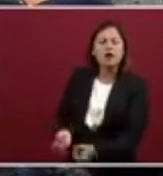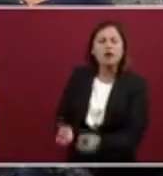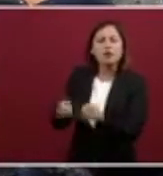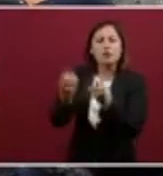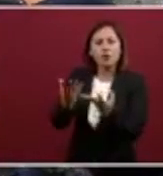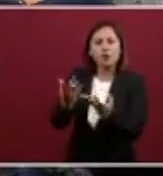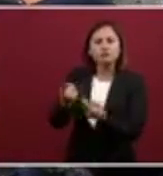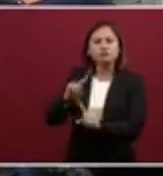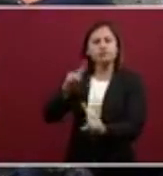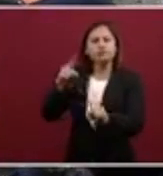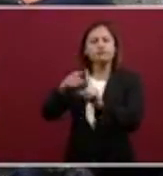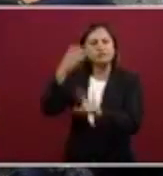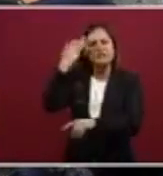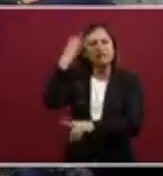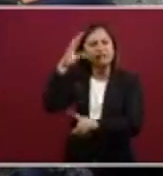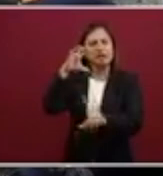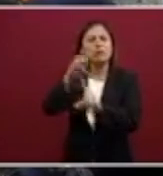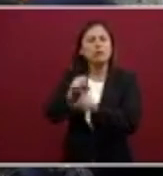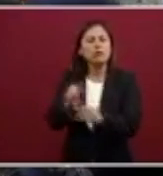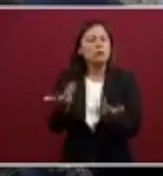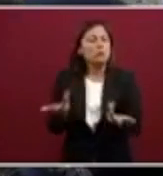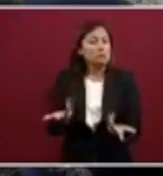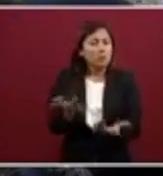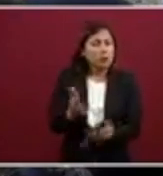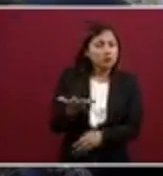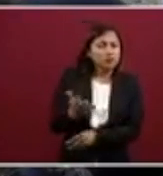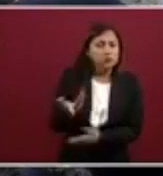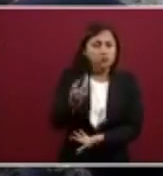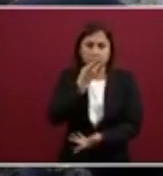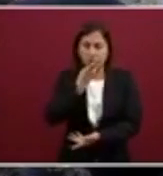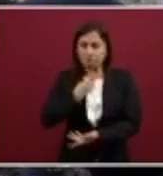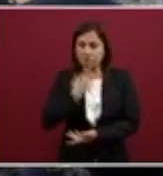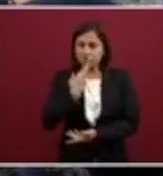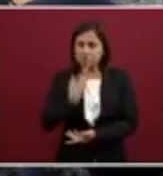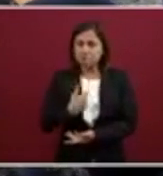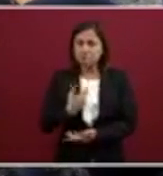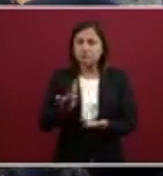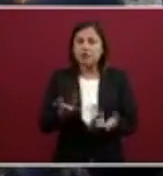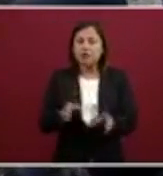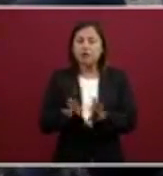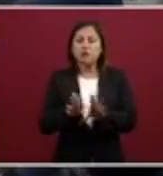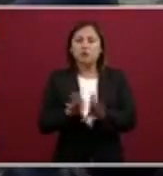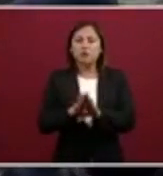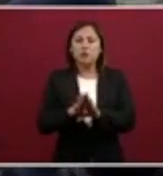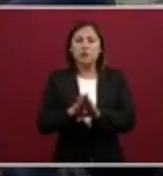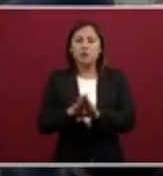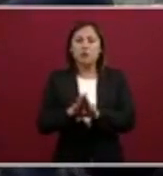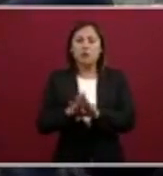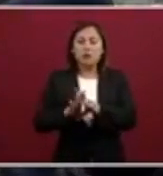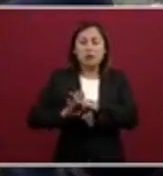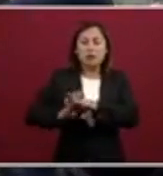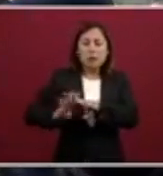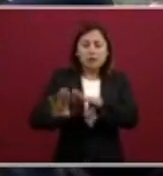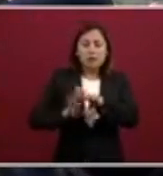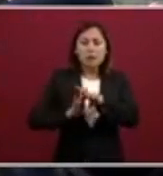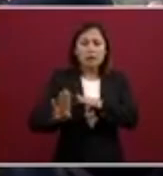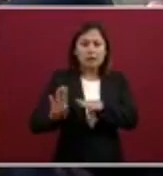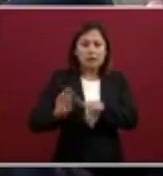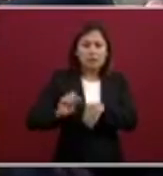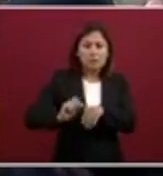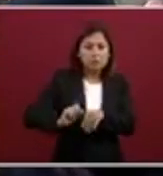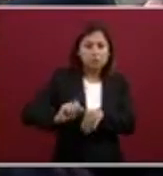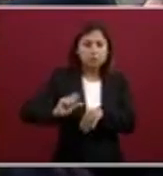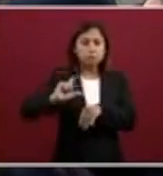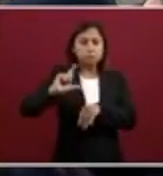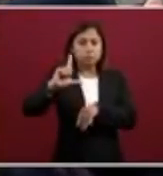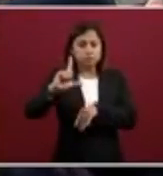objetivo. Si es que pueden dar un dato por el estilo. Si hay un estimado meta de incremento, la pregunta 12 es si hay un estimado meta